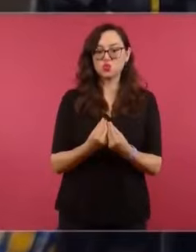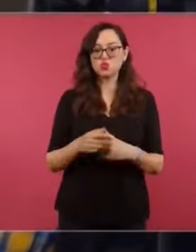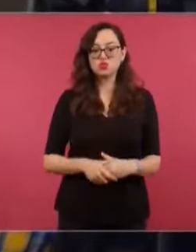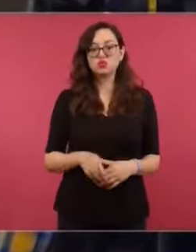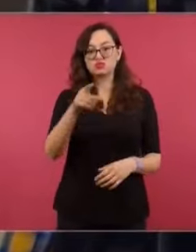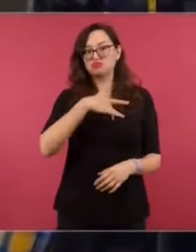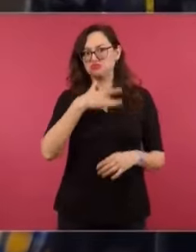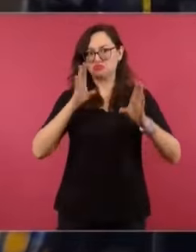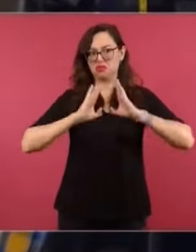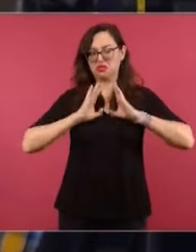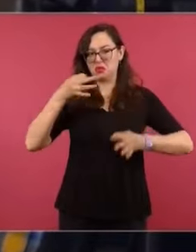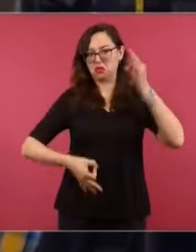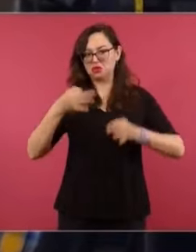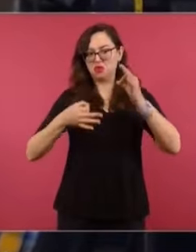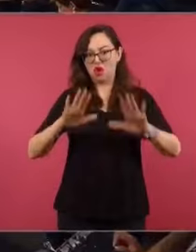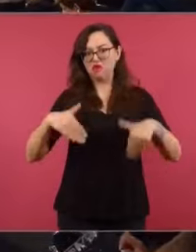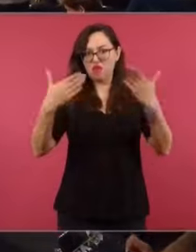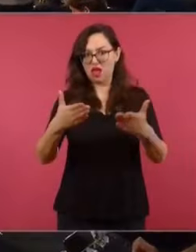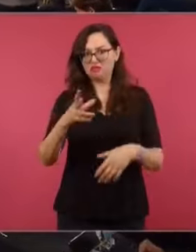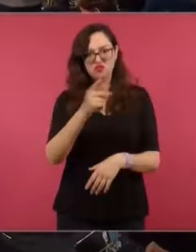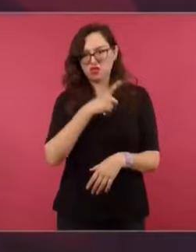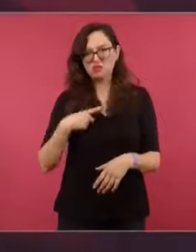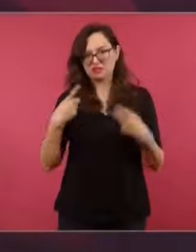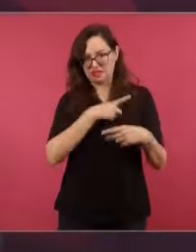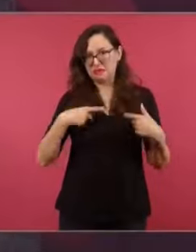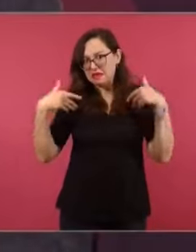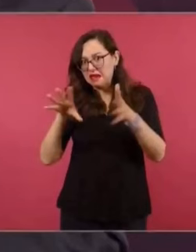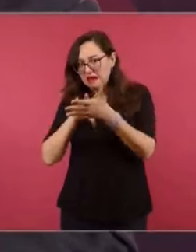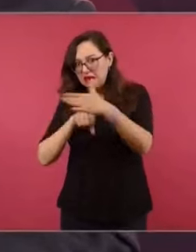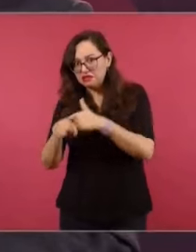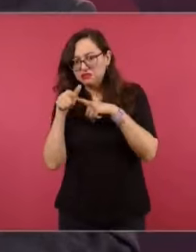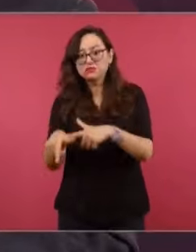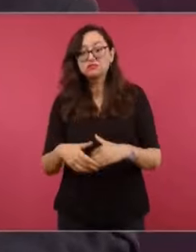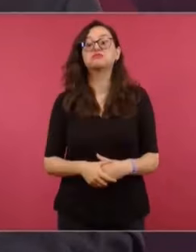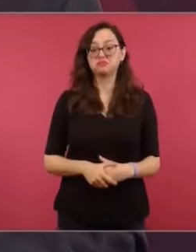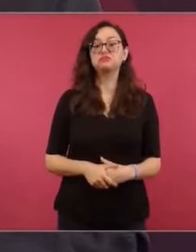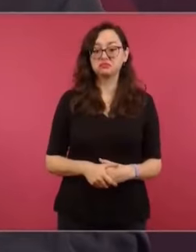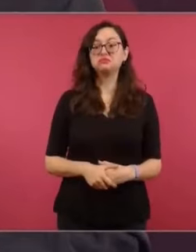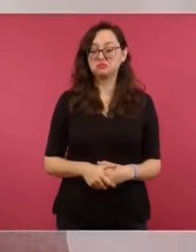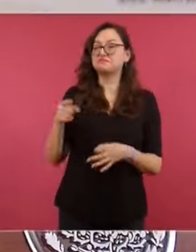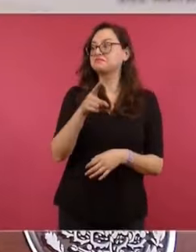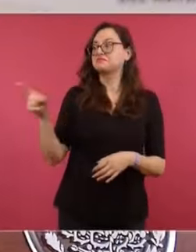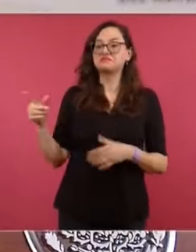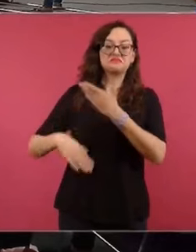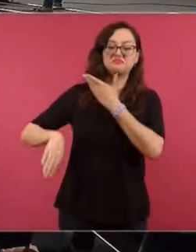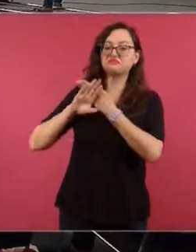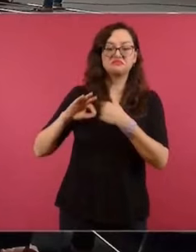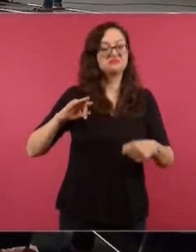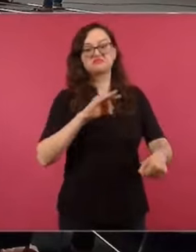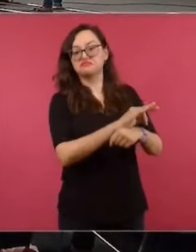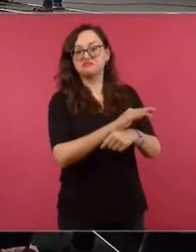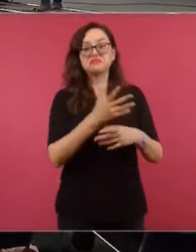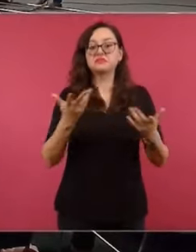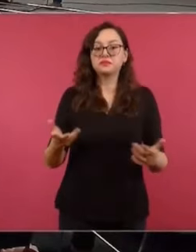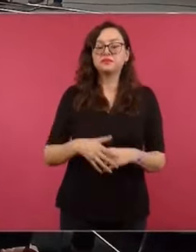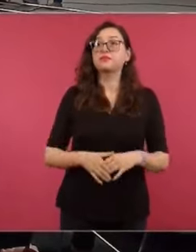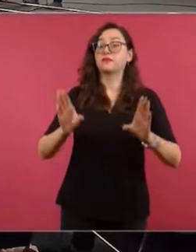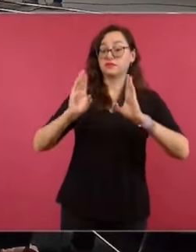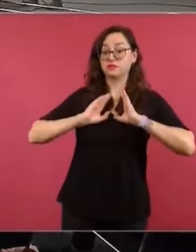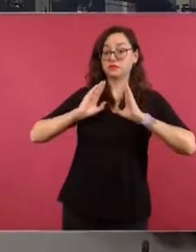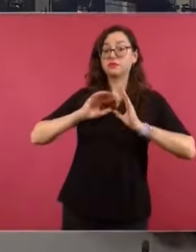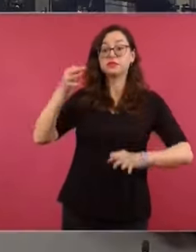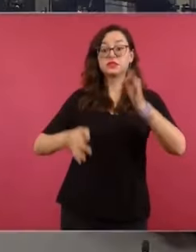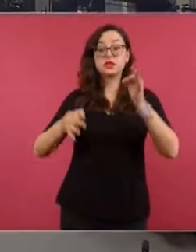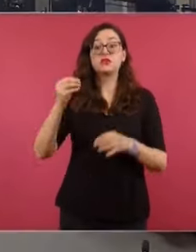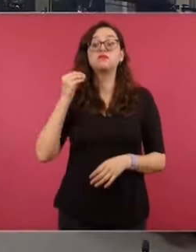siga el proceso en libertad por parte de est de estos militares Sí nosotros vamos a impugnar esa decisión y en torno al tema de la defensa que están teniendo estos militares